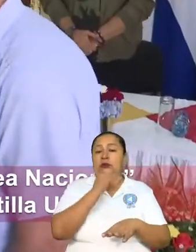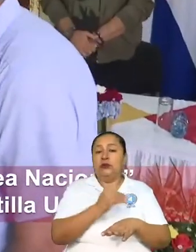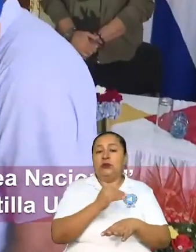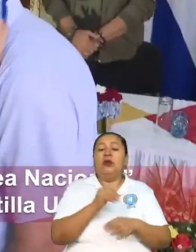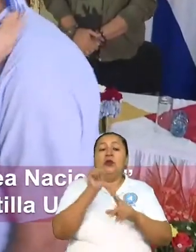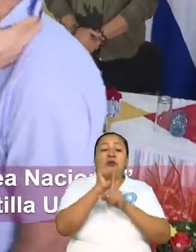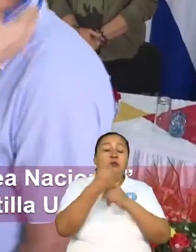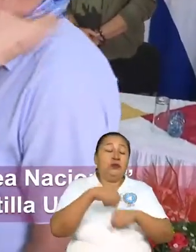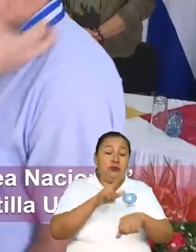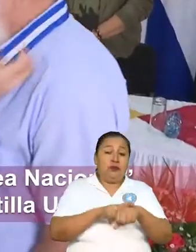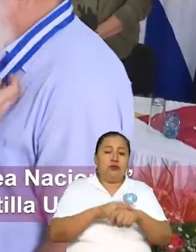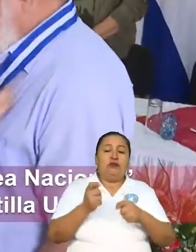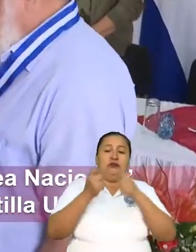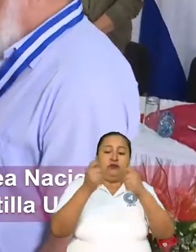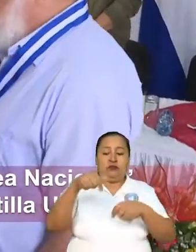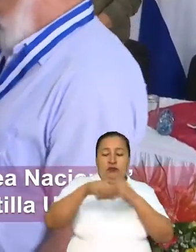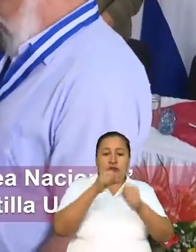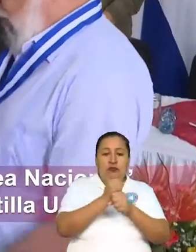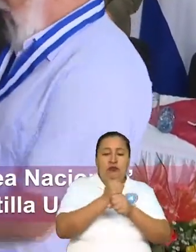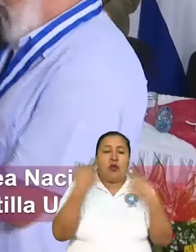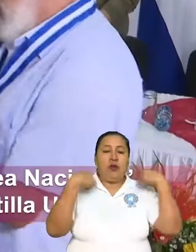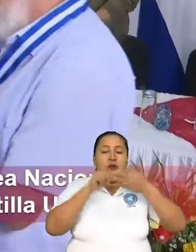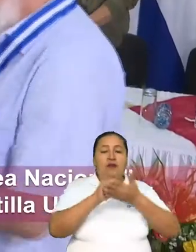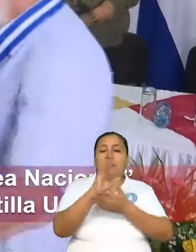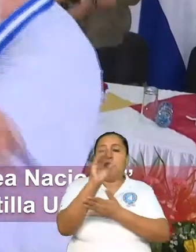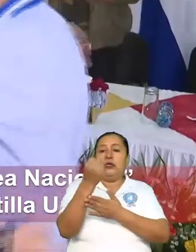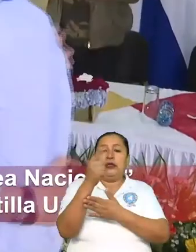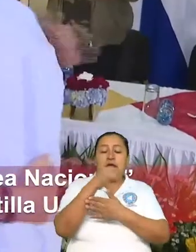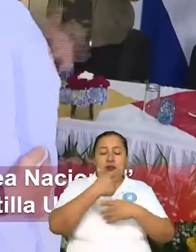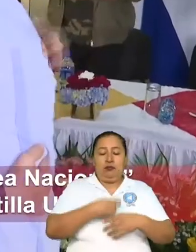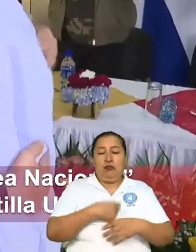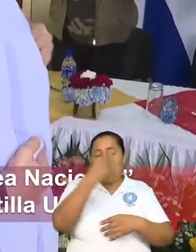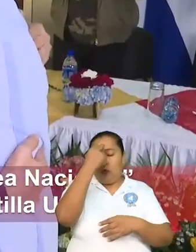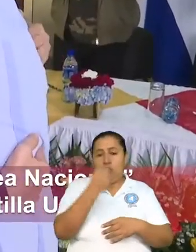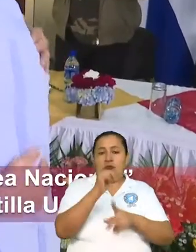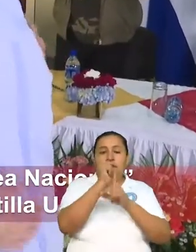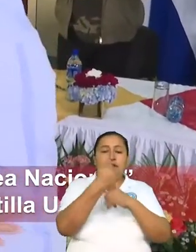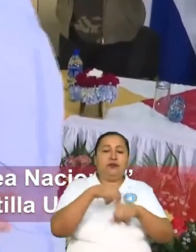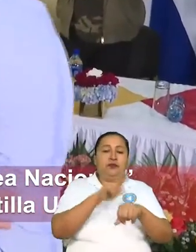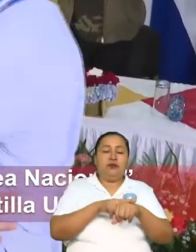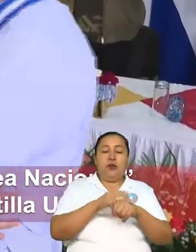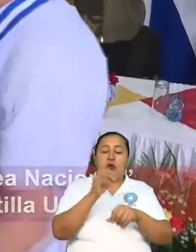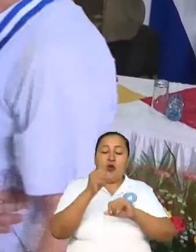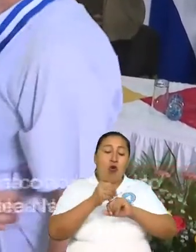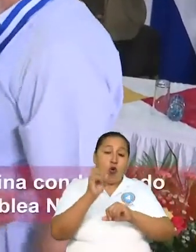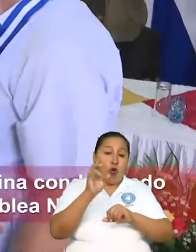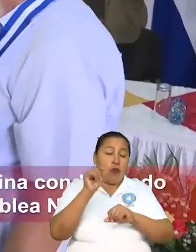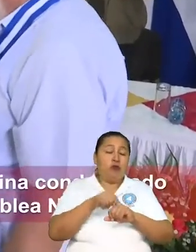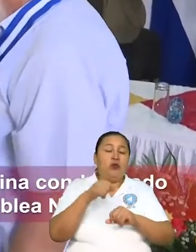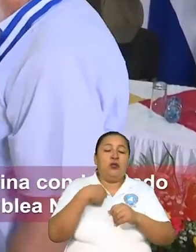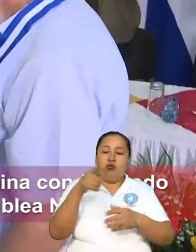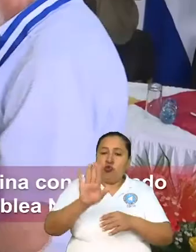La Asamblea Nacional condecoró este año al profesor de Castilla con la Medalla de Honor Asamblea Nacional en Oro por su